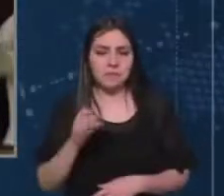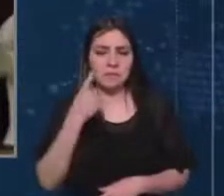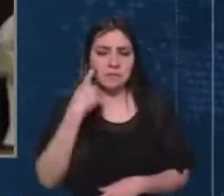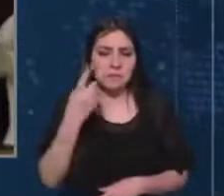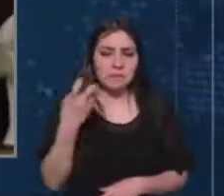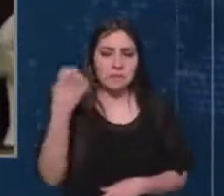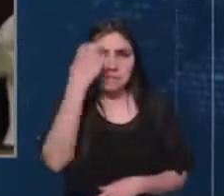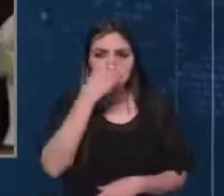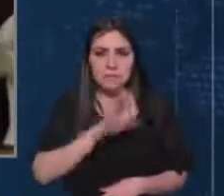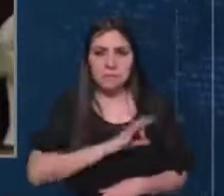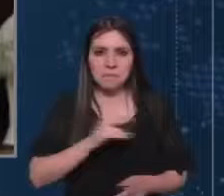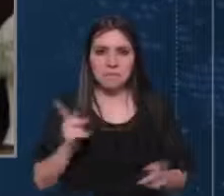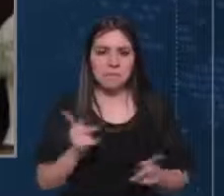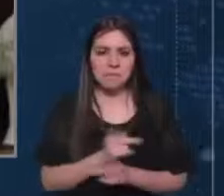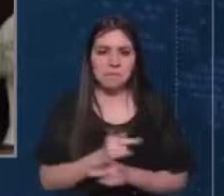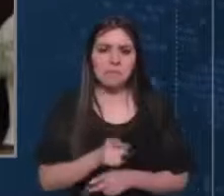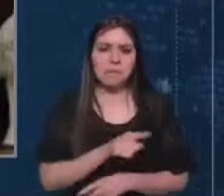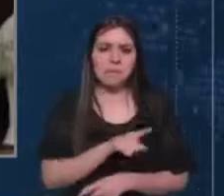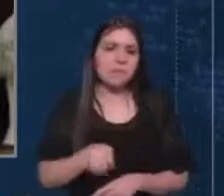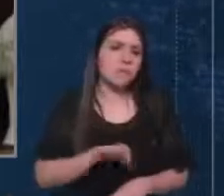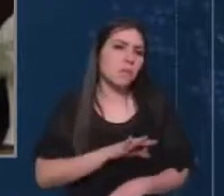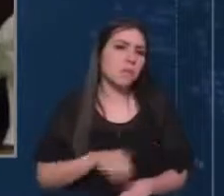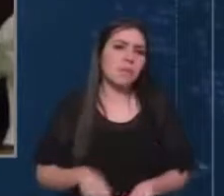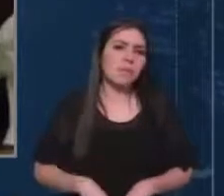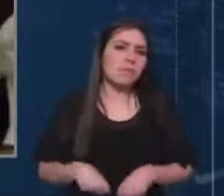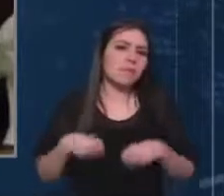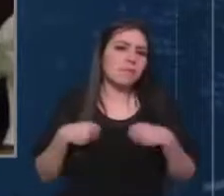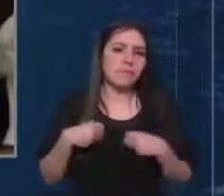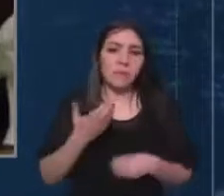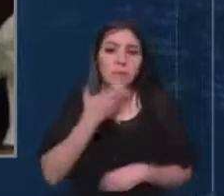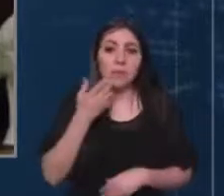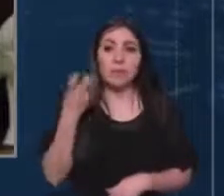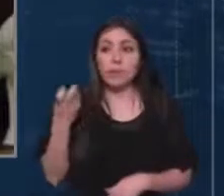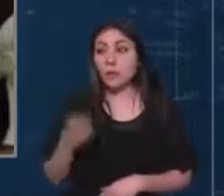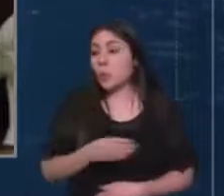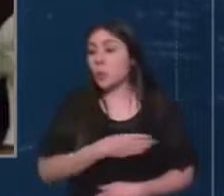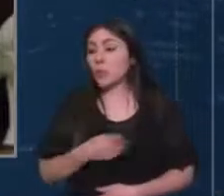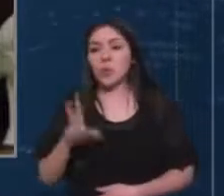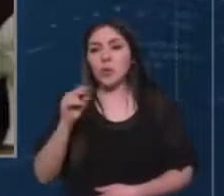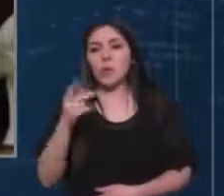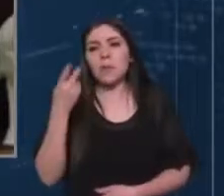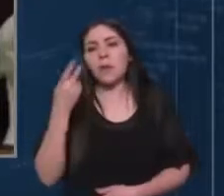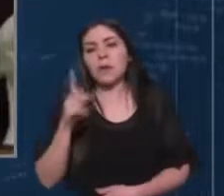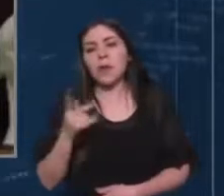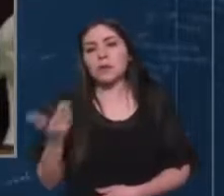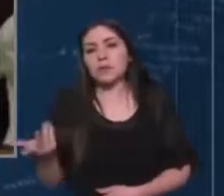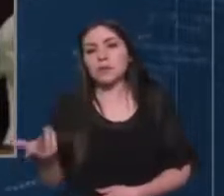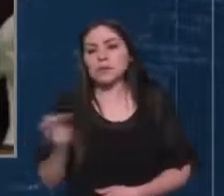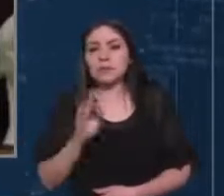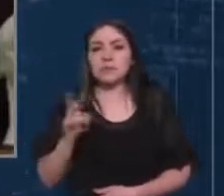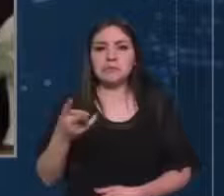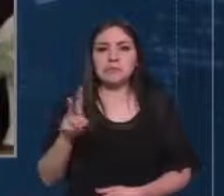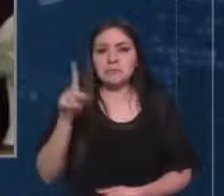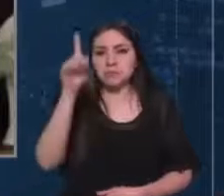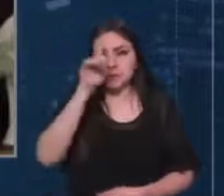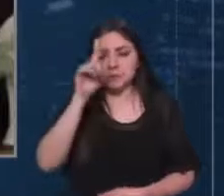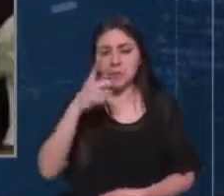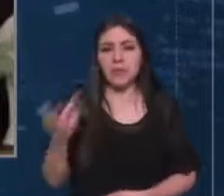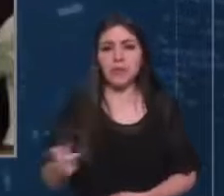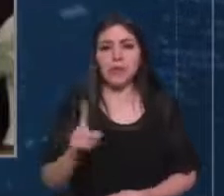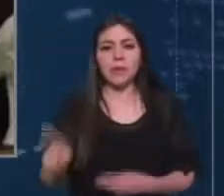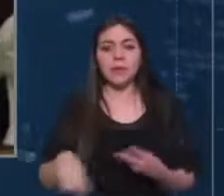pues, perfectamente vivir con él. Digo, no sería lo ideal, por supuesto, pero es una opción. La otra es